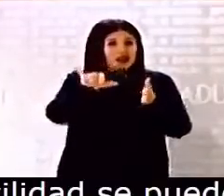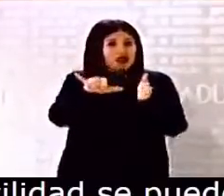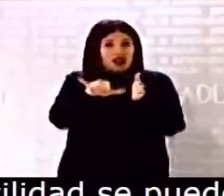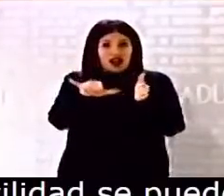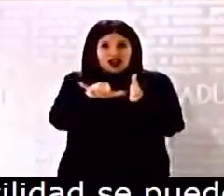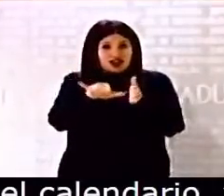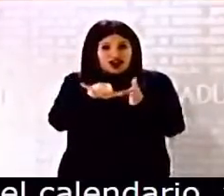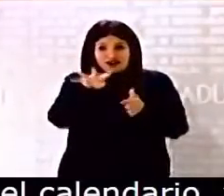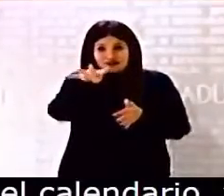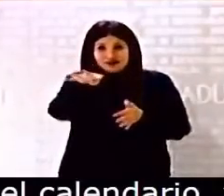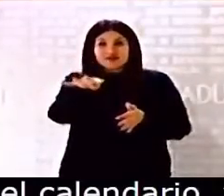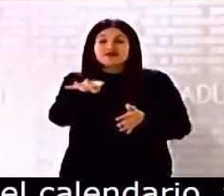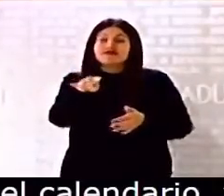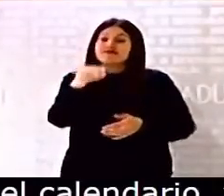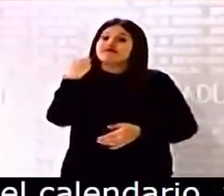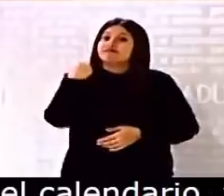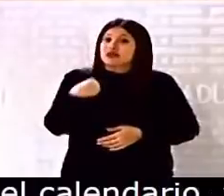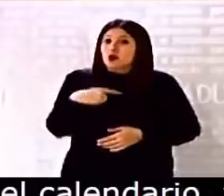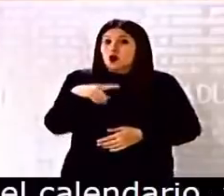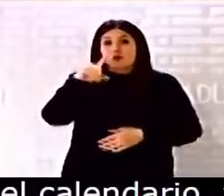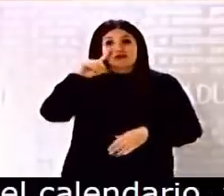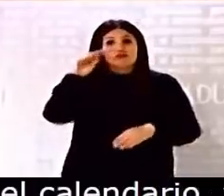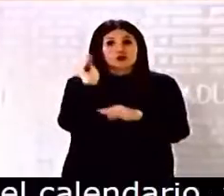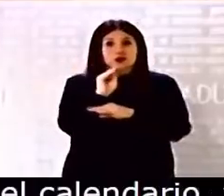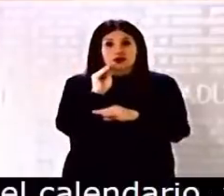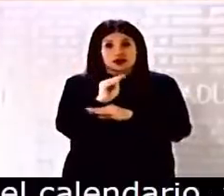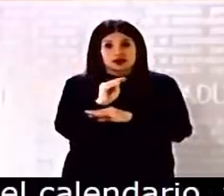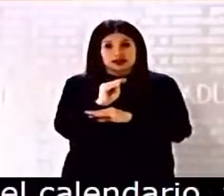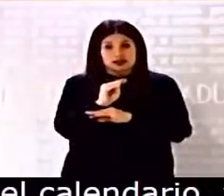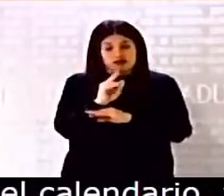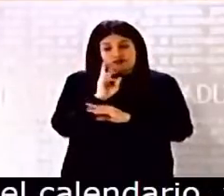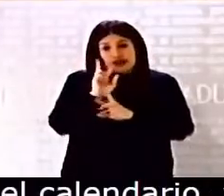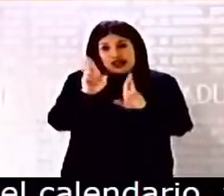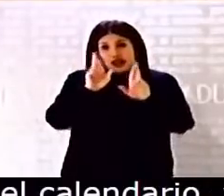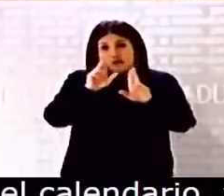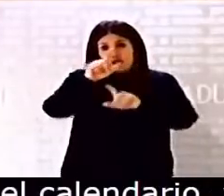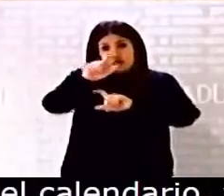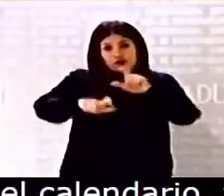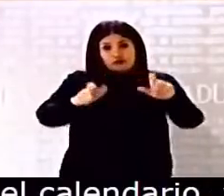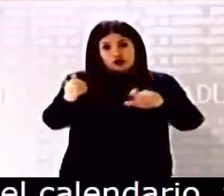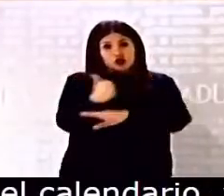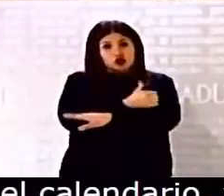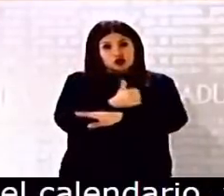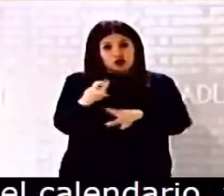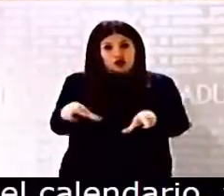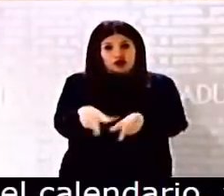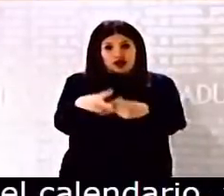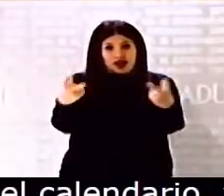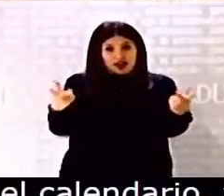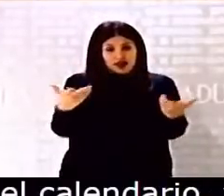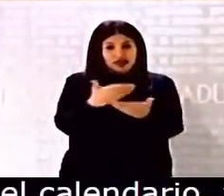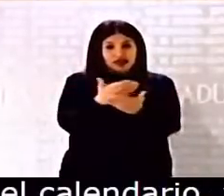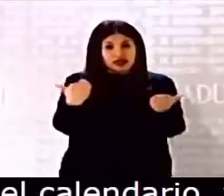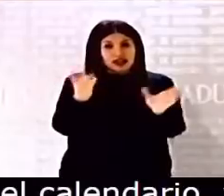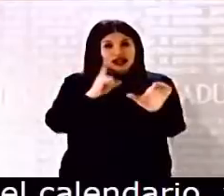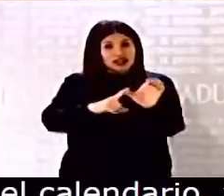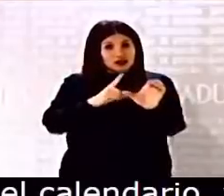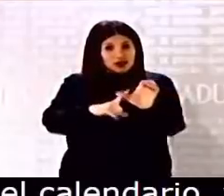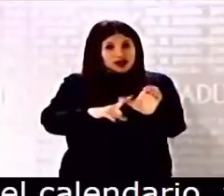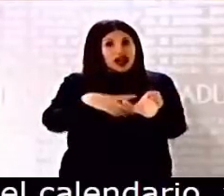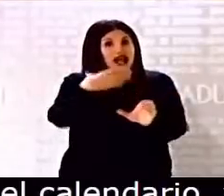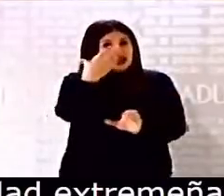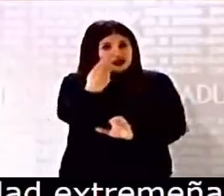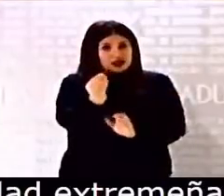y que, por prudencia, y espero que así lo entienda la sociedad extremeña a la que le pedimos este nuevo esfuerzo,